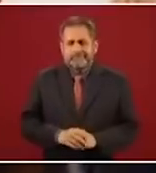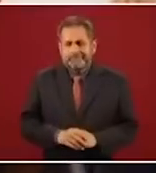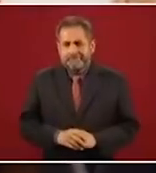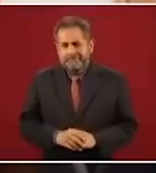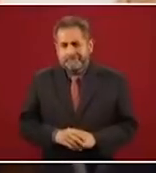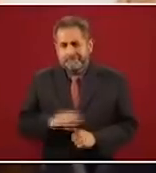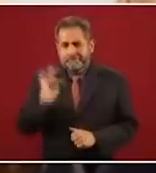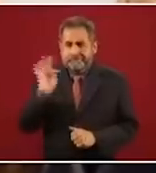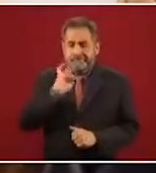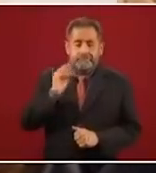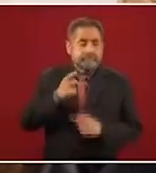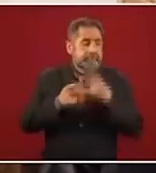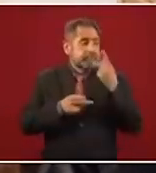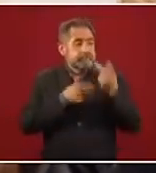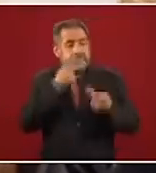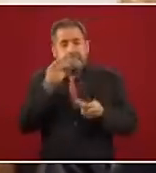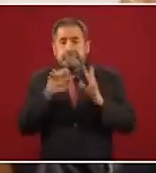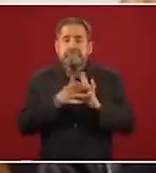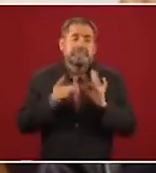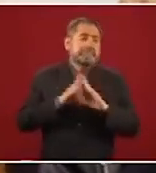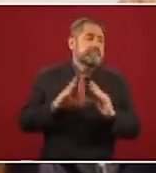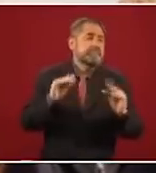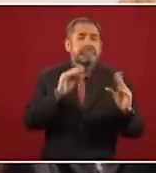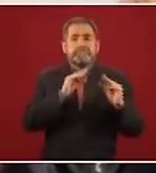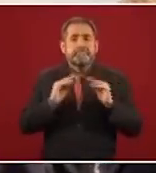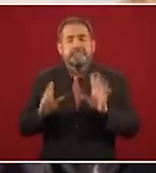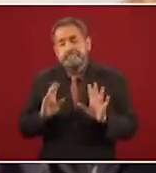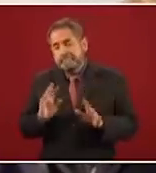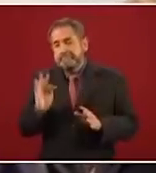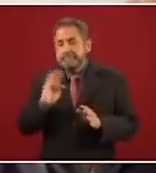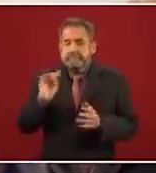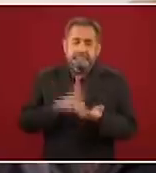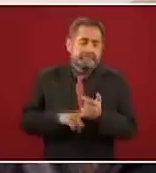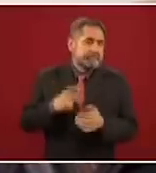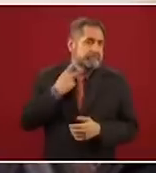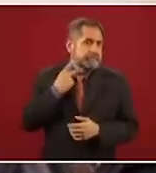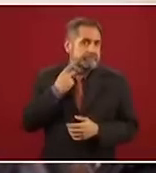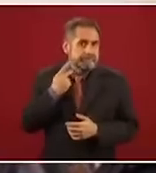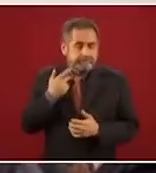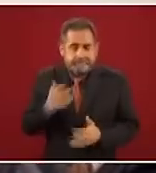puede ser que estén diciendo, comentando, ¿no?, que la política